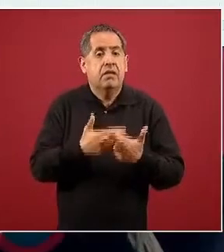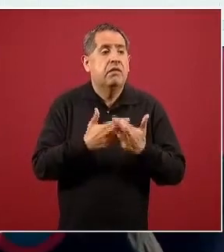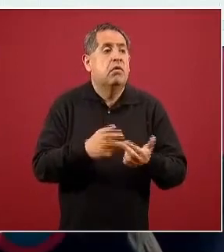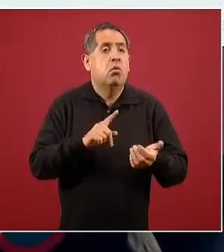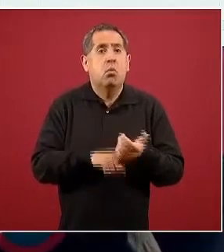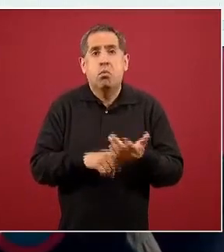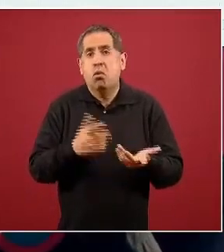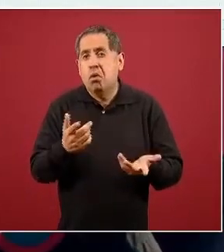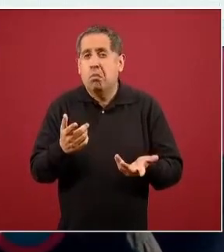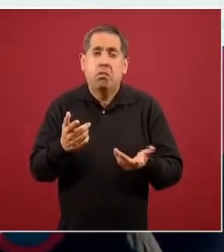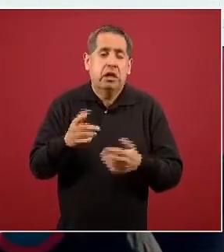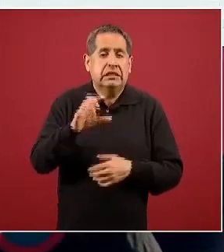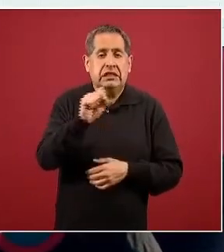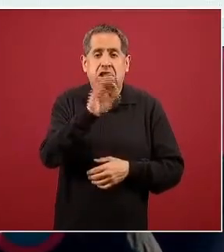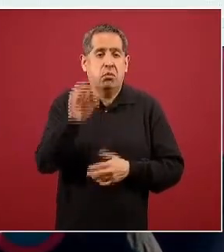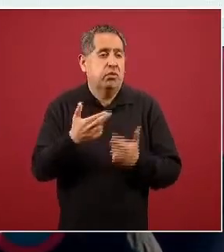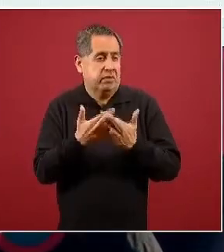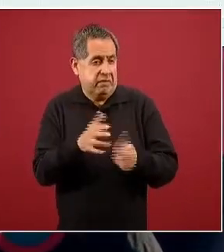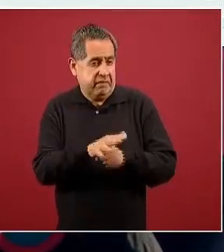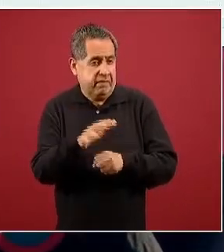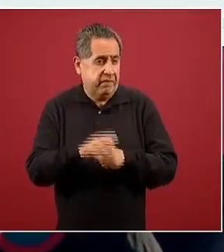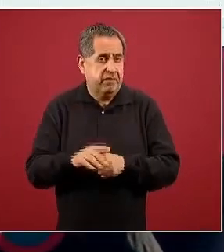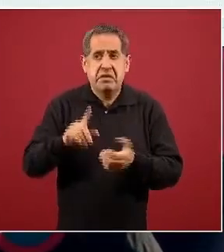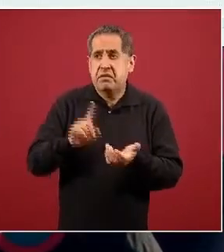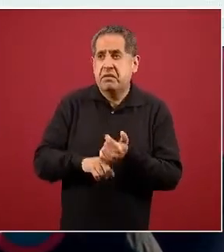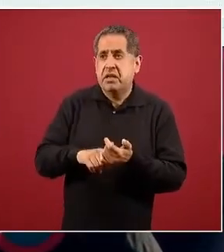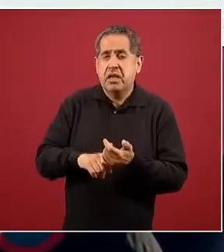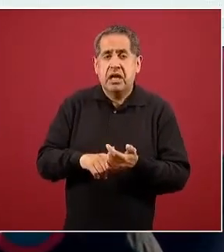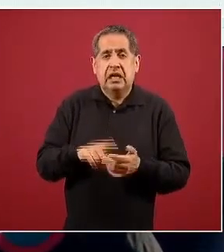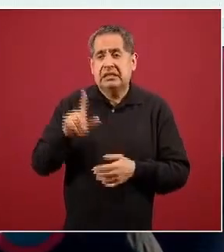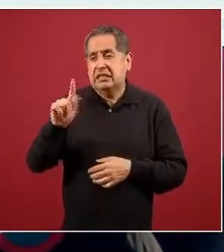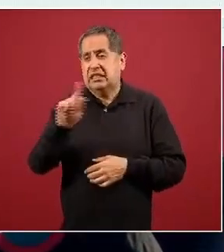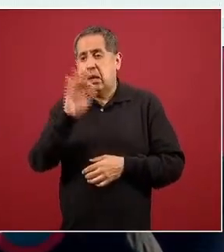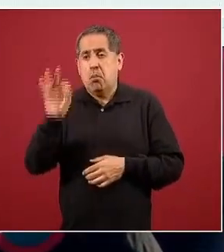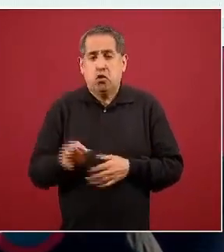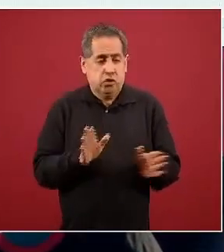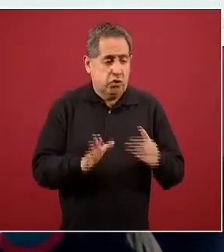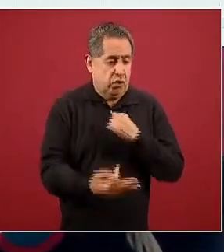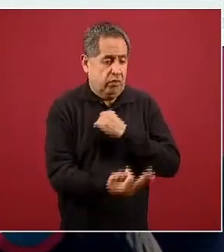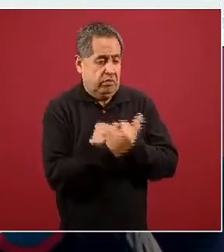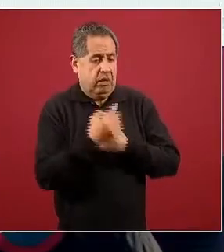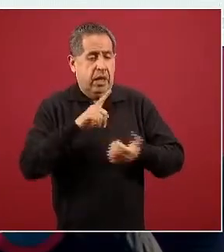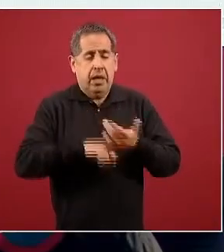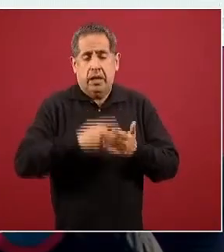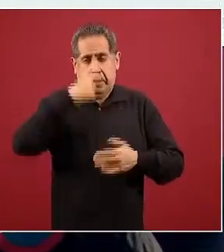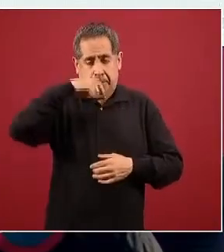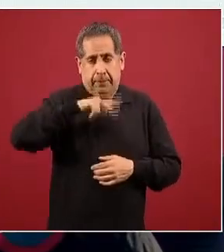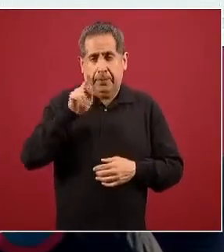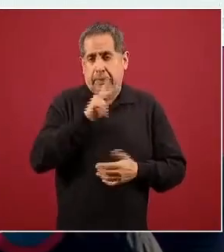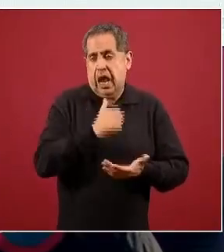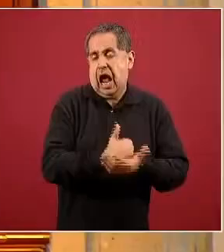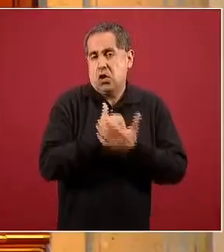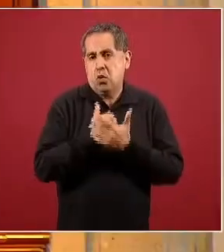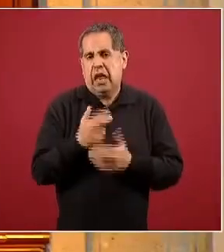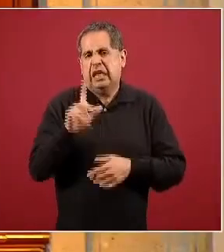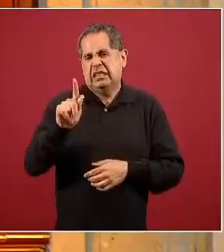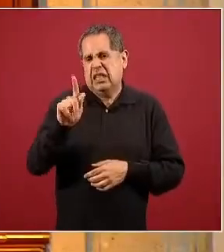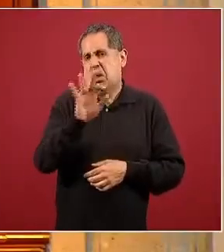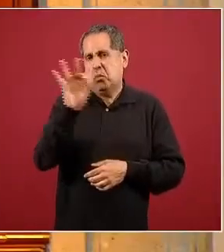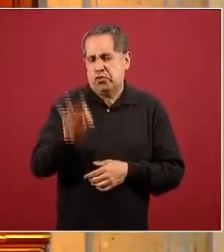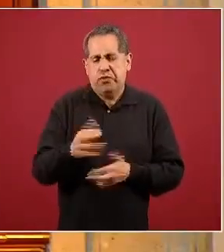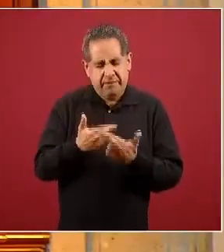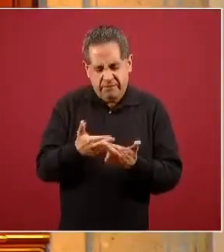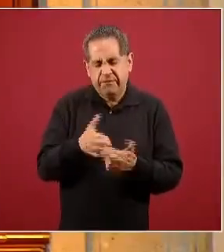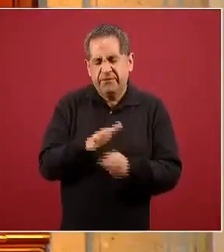del 39% y de ventilador del 32%. Esto quiere decir básicamente entre 60 y 70% de